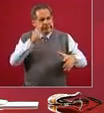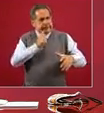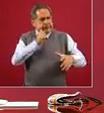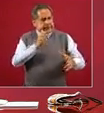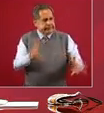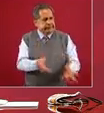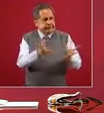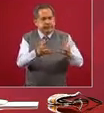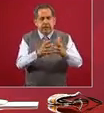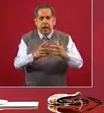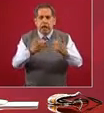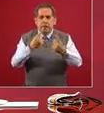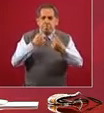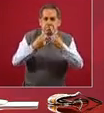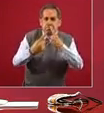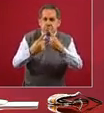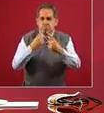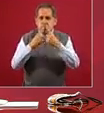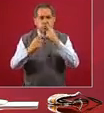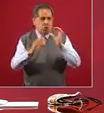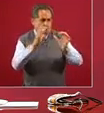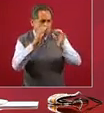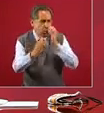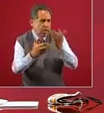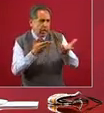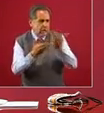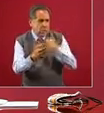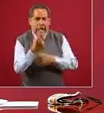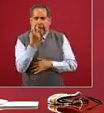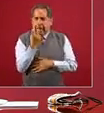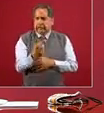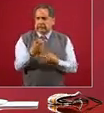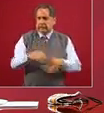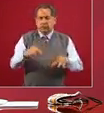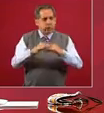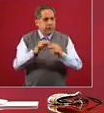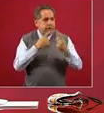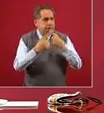sea el diálogo el que acabe